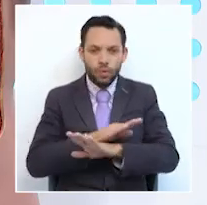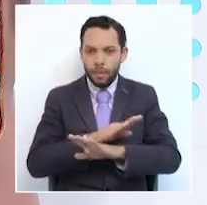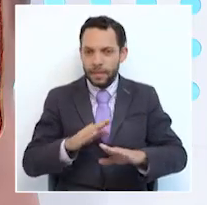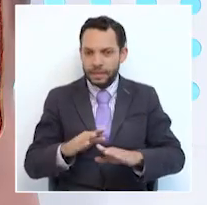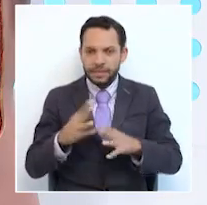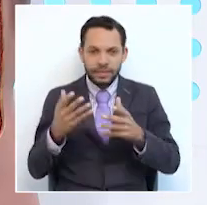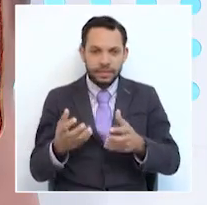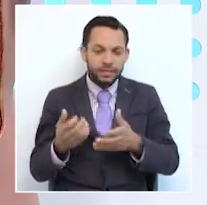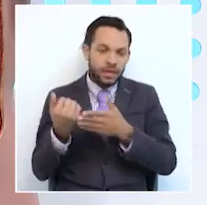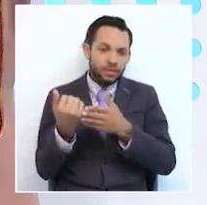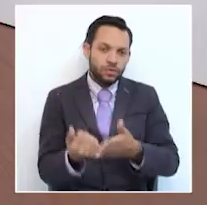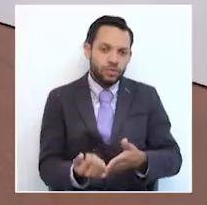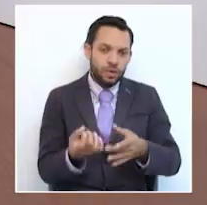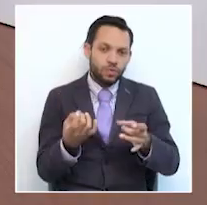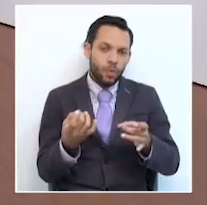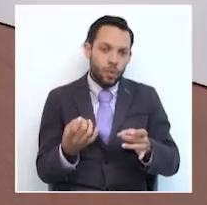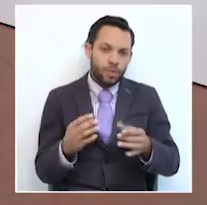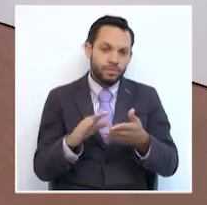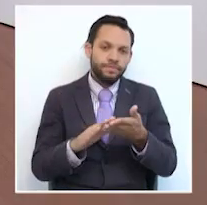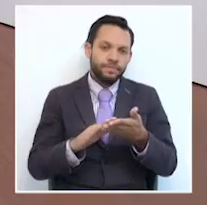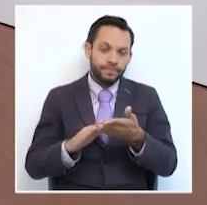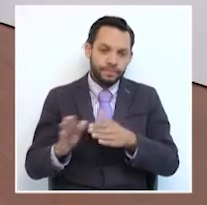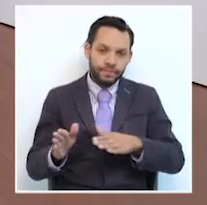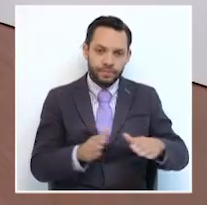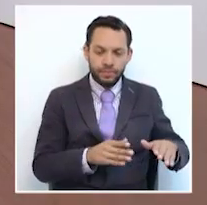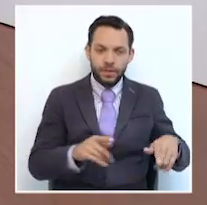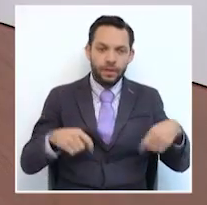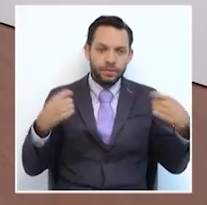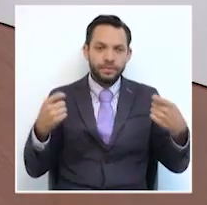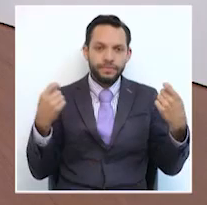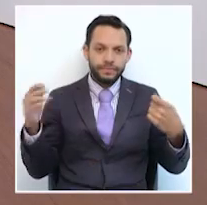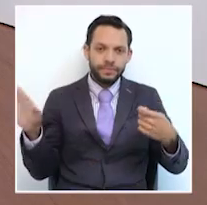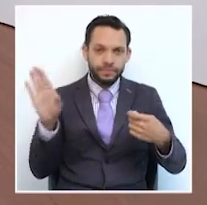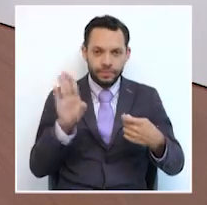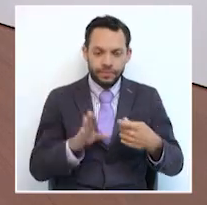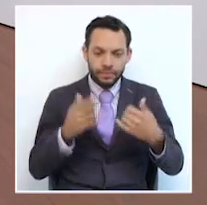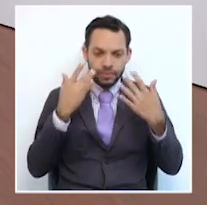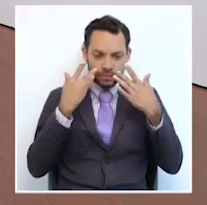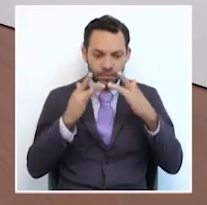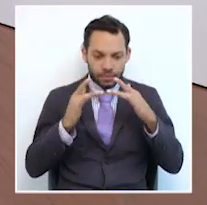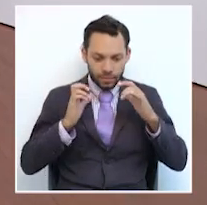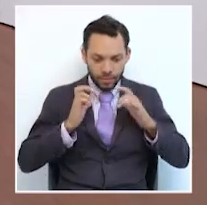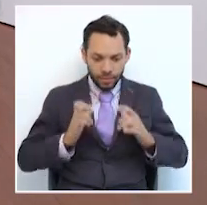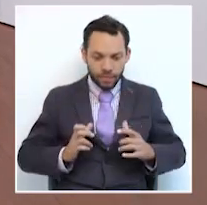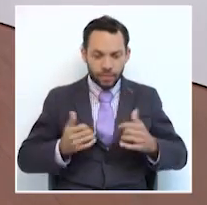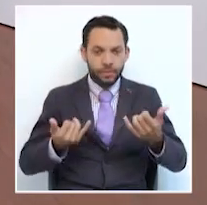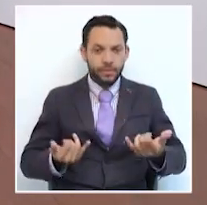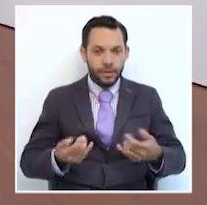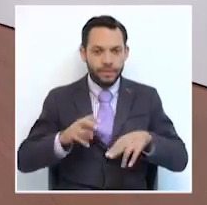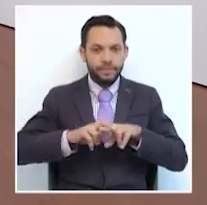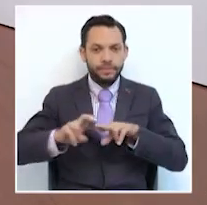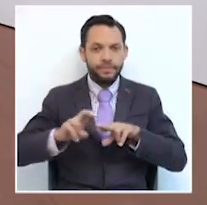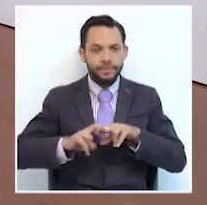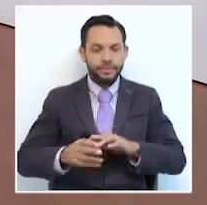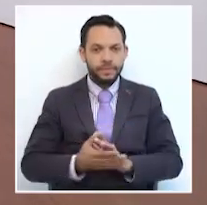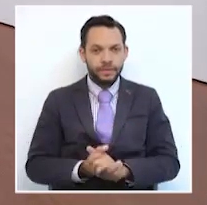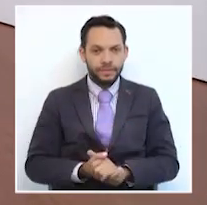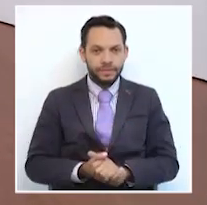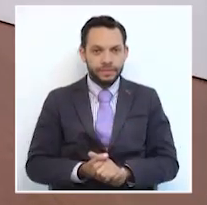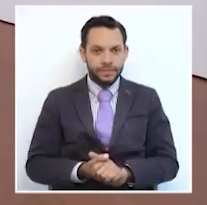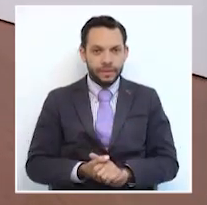para ese dolor vamos a hacer este otro pequeño corte de comerciales ya regresamos aquí en conexión vital de manizales